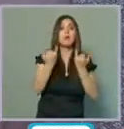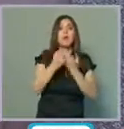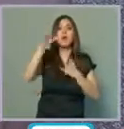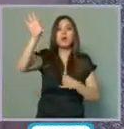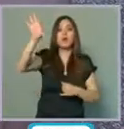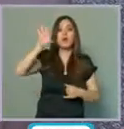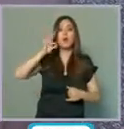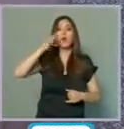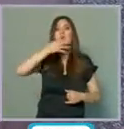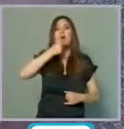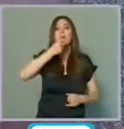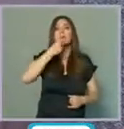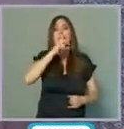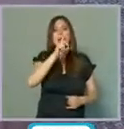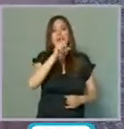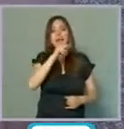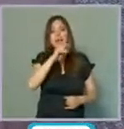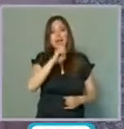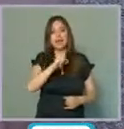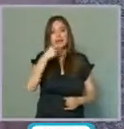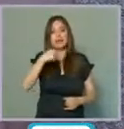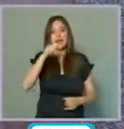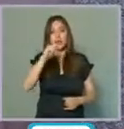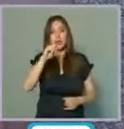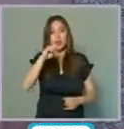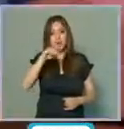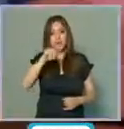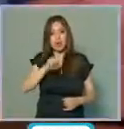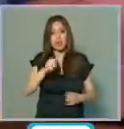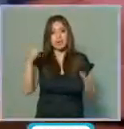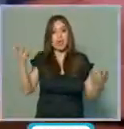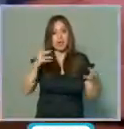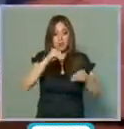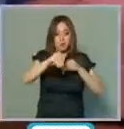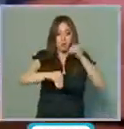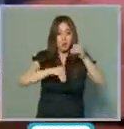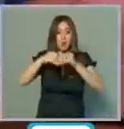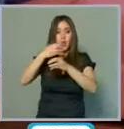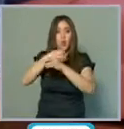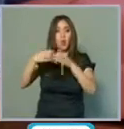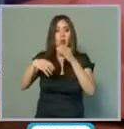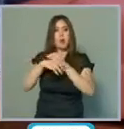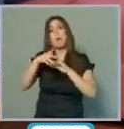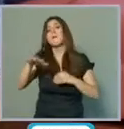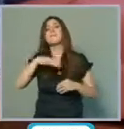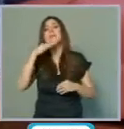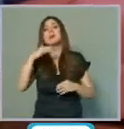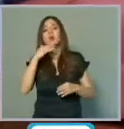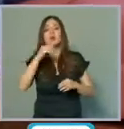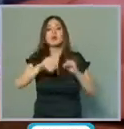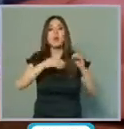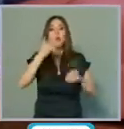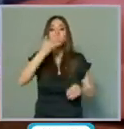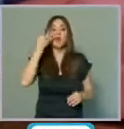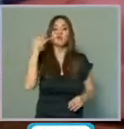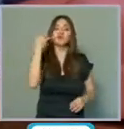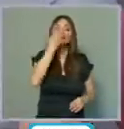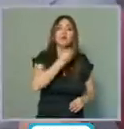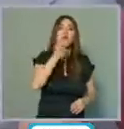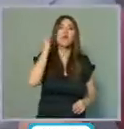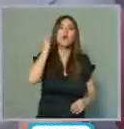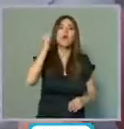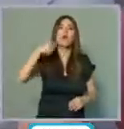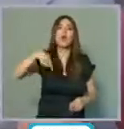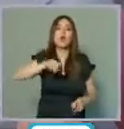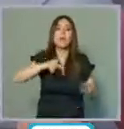que se llama Thomas Dambo, que hace una instalación con puro desecho artificial. Va a ser muy interesante. Wow. Ay, bueno, hay pues que no nos ir. lo podemos perder No, no, de